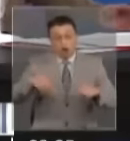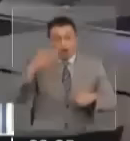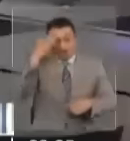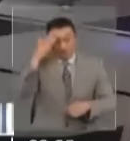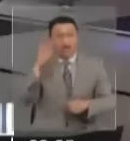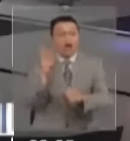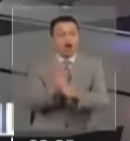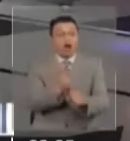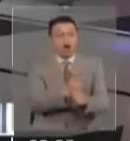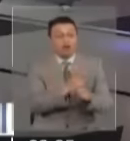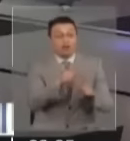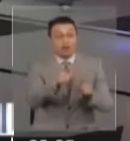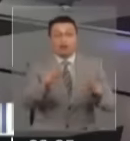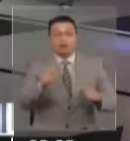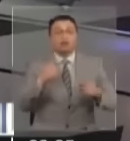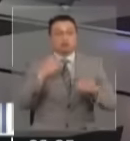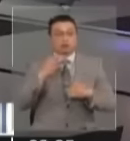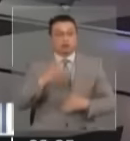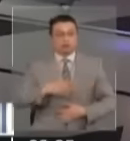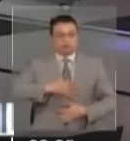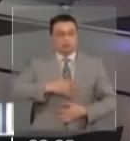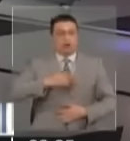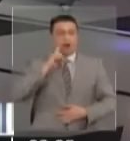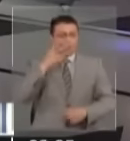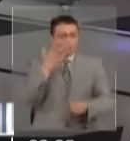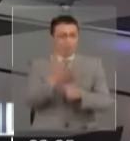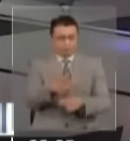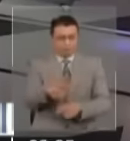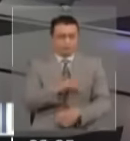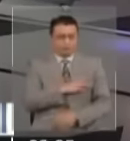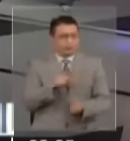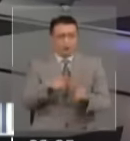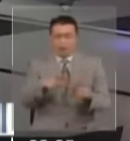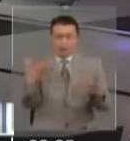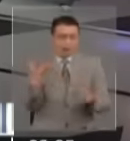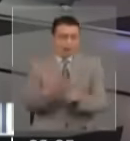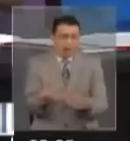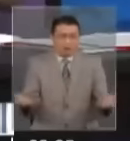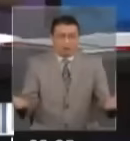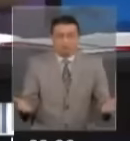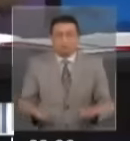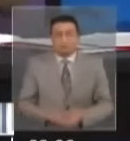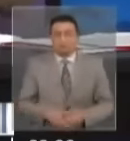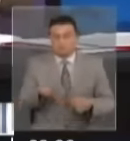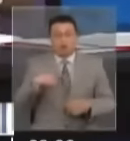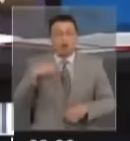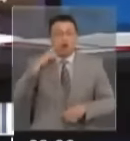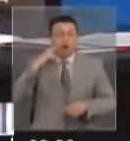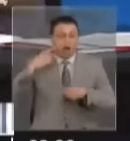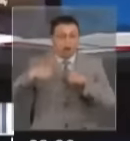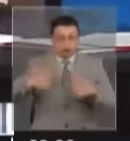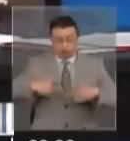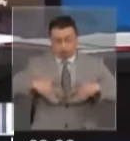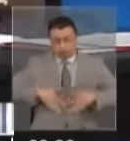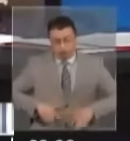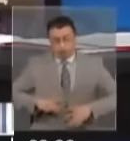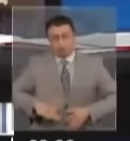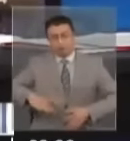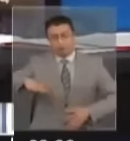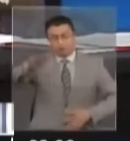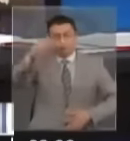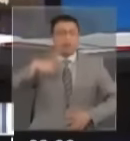roban andan de cuello y corbata, como no son los ladrones chinos de todos lados. Mire, yo tengo historia en mi comuna, porque nací, viví y soy